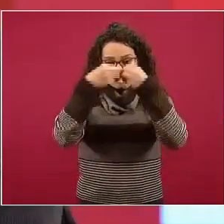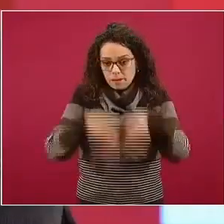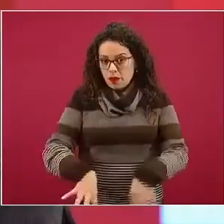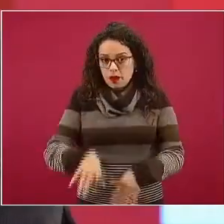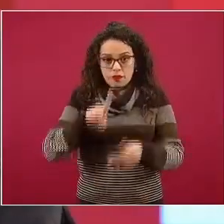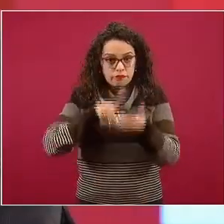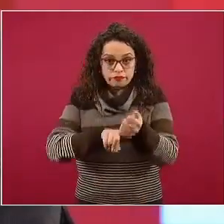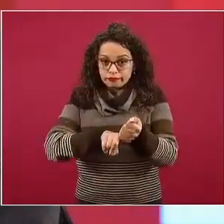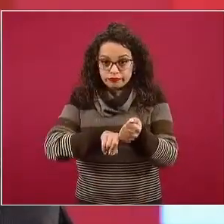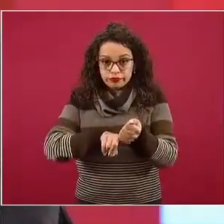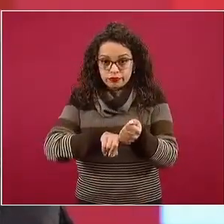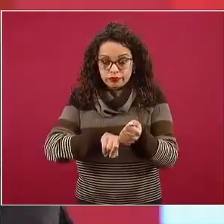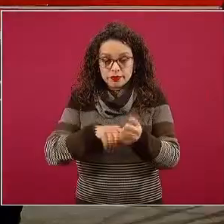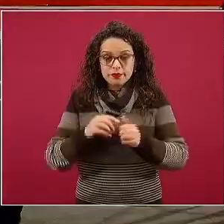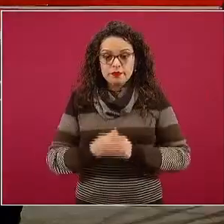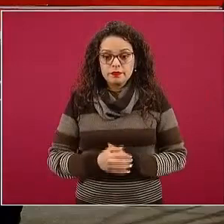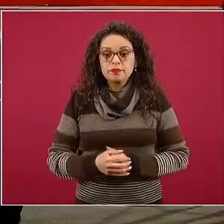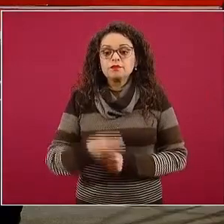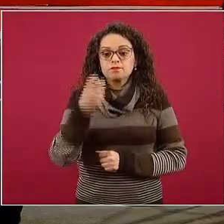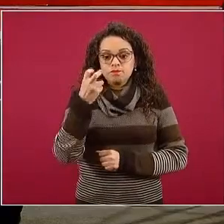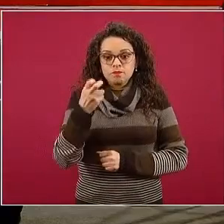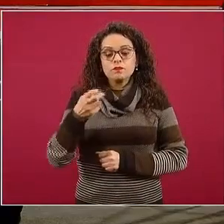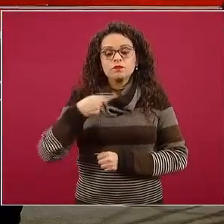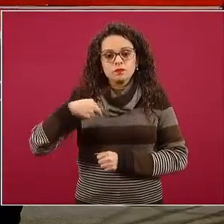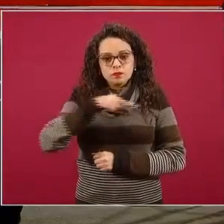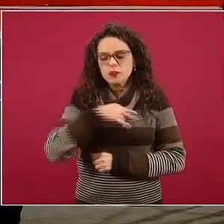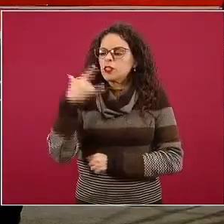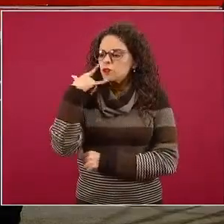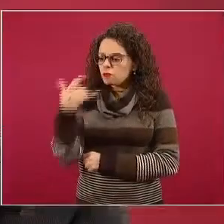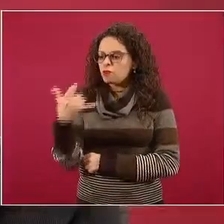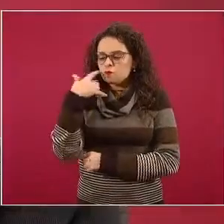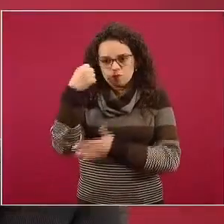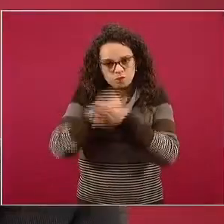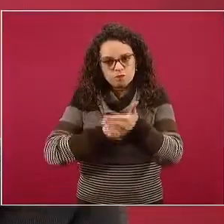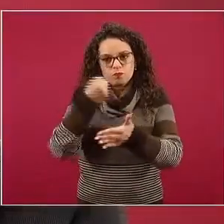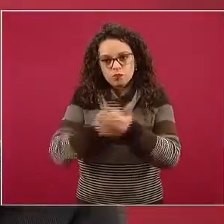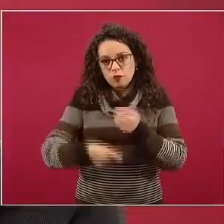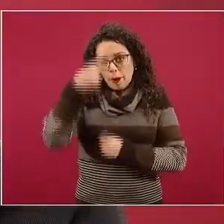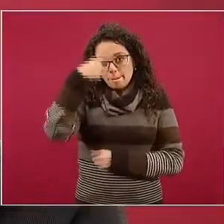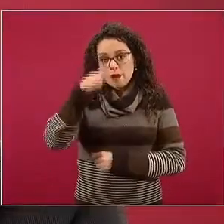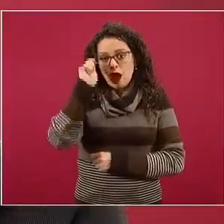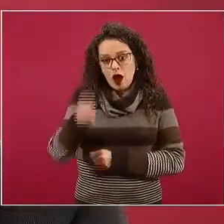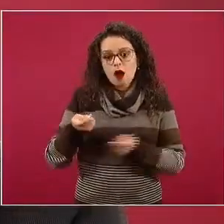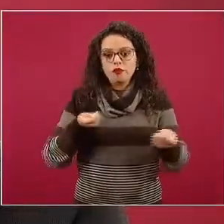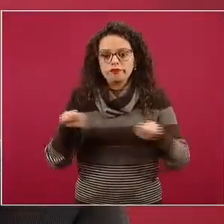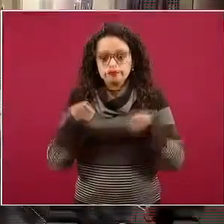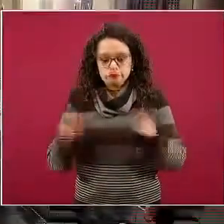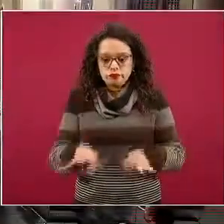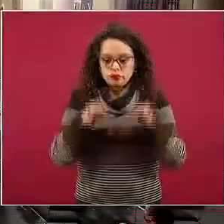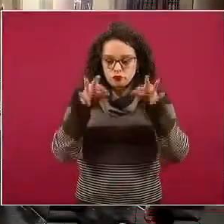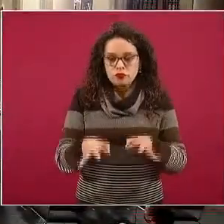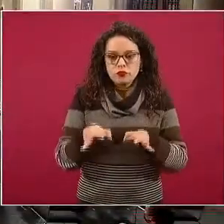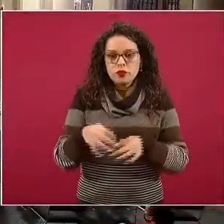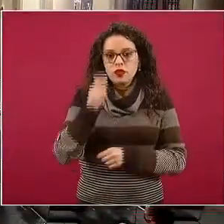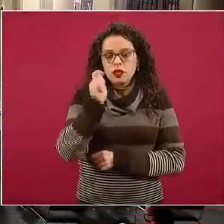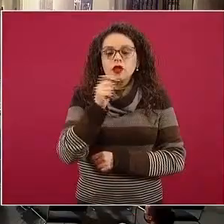vidas perdidas, y estamos empeñados en lograr un adecuado control de tabaco. Ya se hizo y lo presentamos